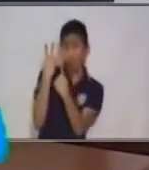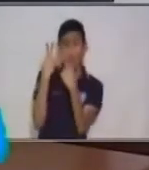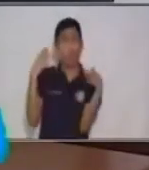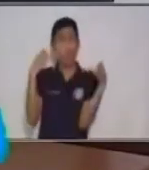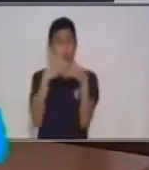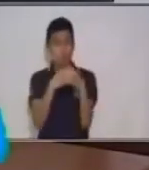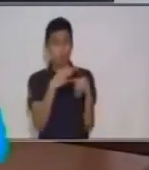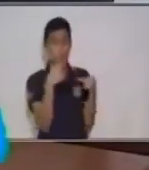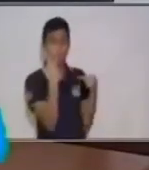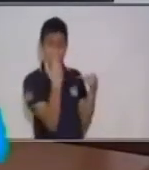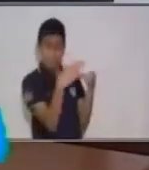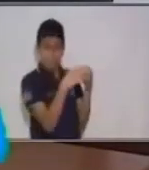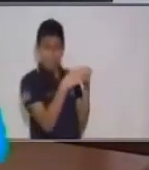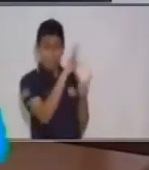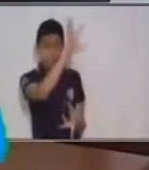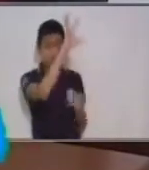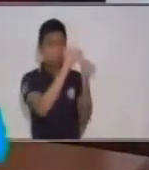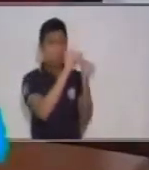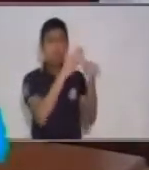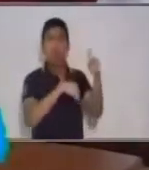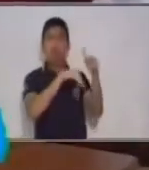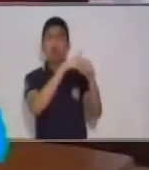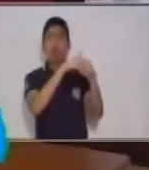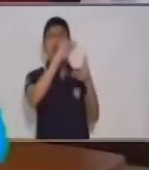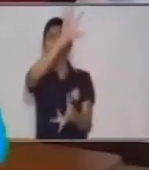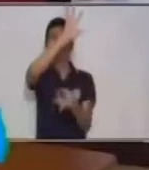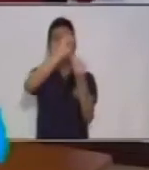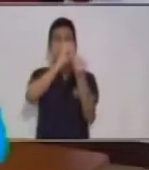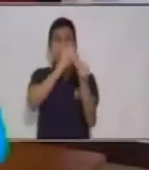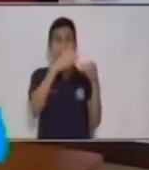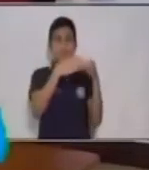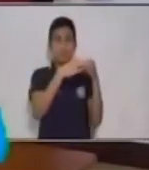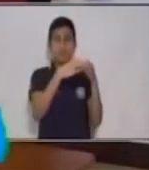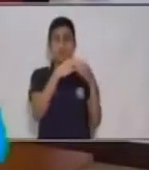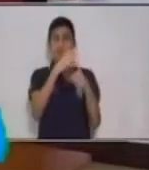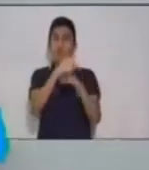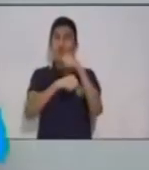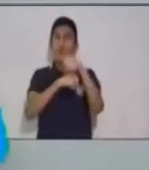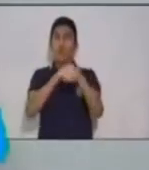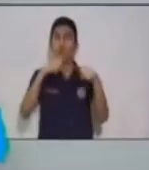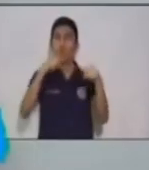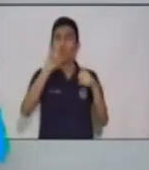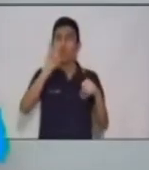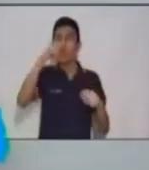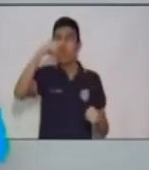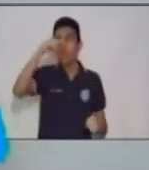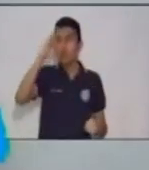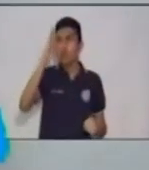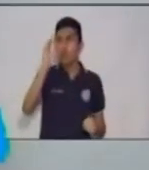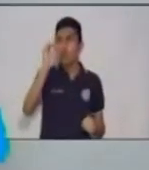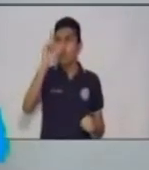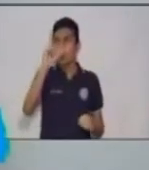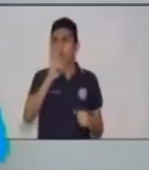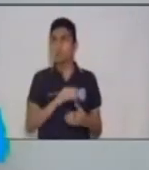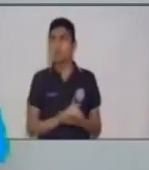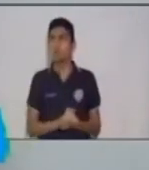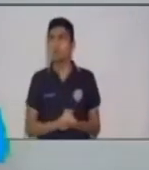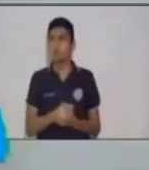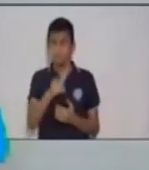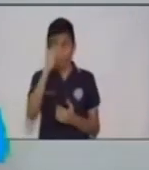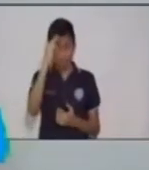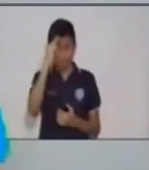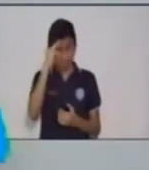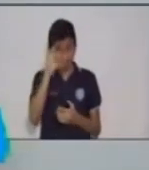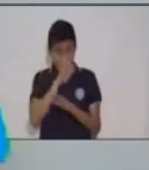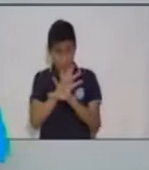primer conjunto sería el del fútbol. Muy bien. Colocamos la letra mayúscula como lo habíamos dicho anteriormente.